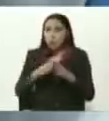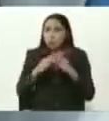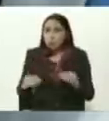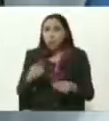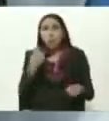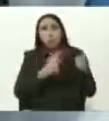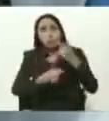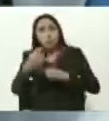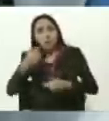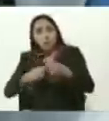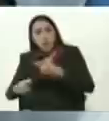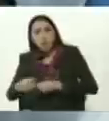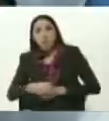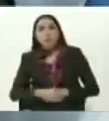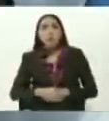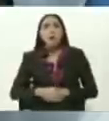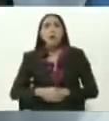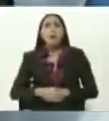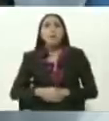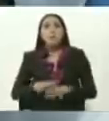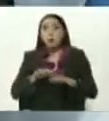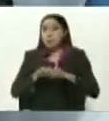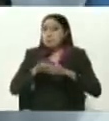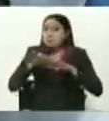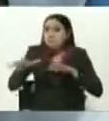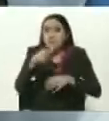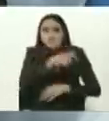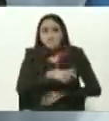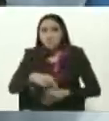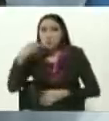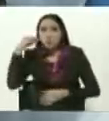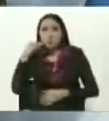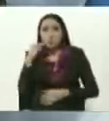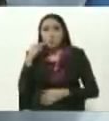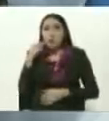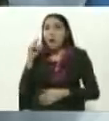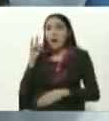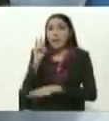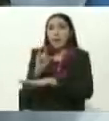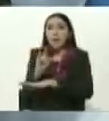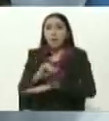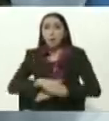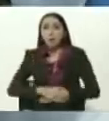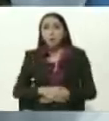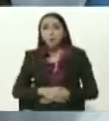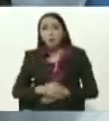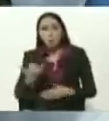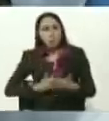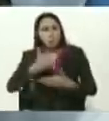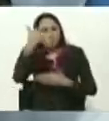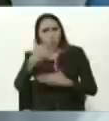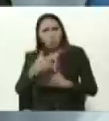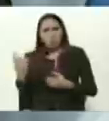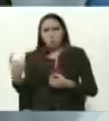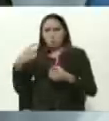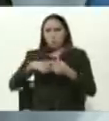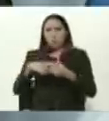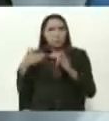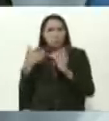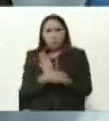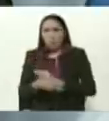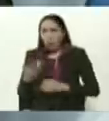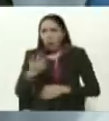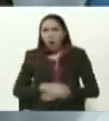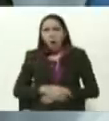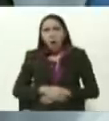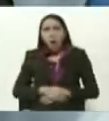venta a un número significativo de víctimas. Algunos de los proyectos involucrados en esta estafa son